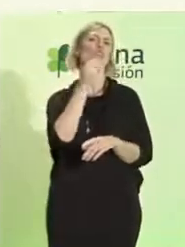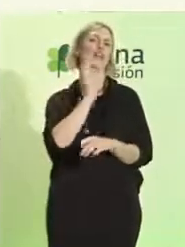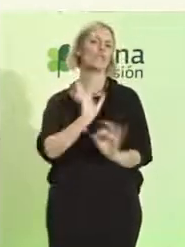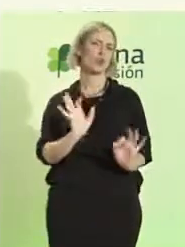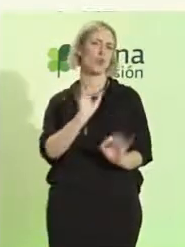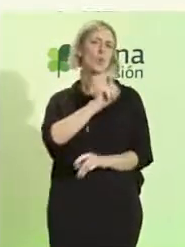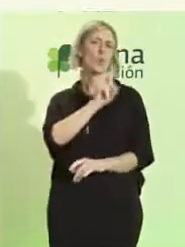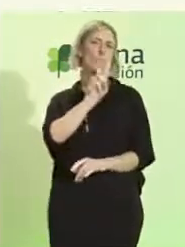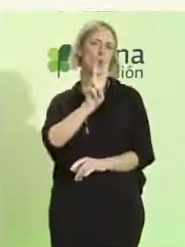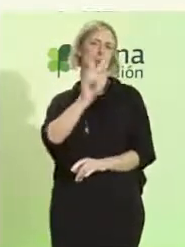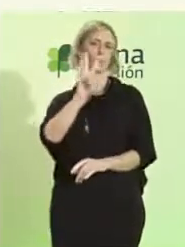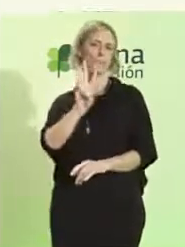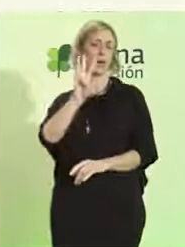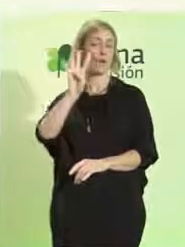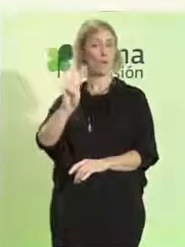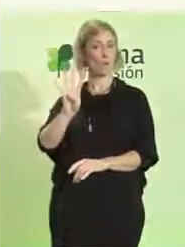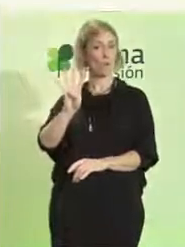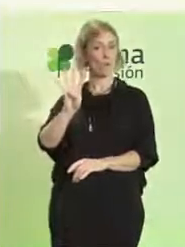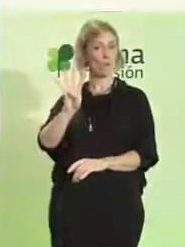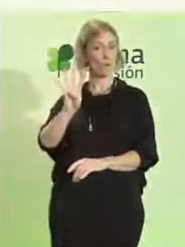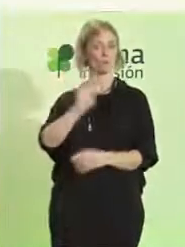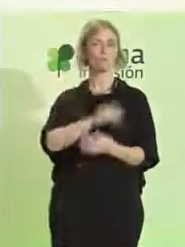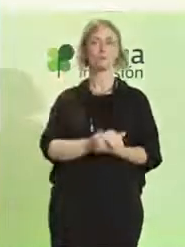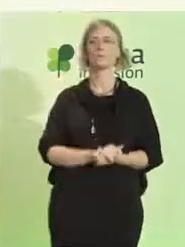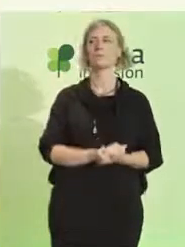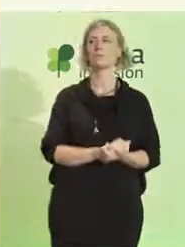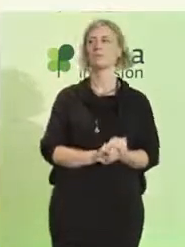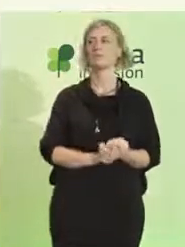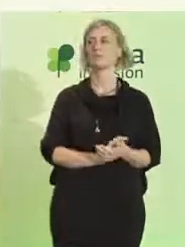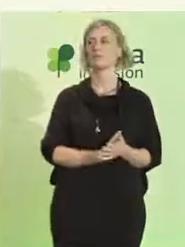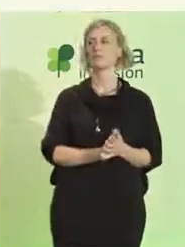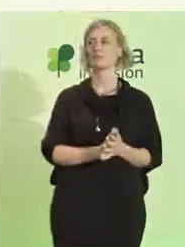Un, dos, tres, y...